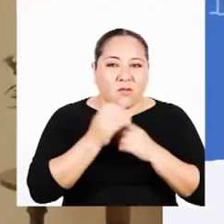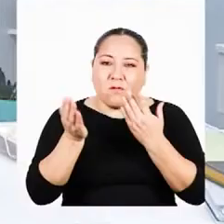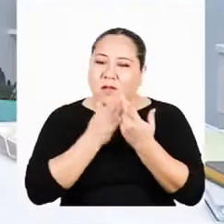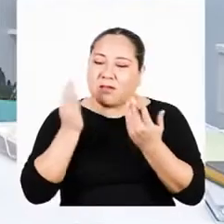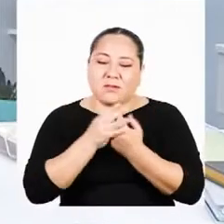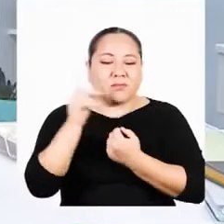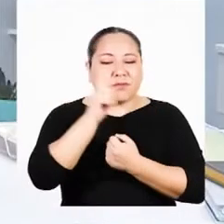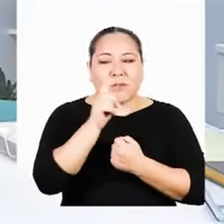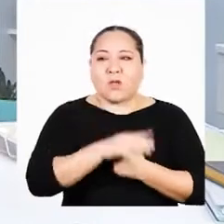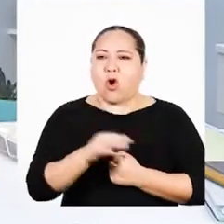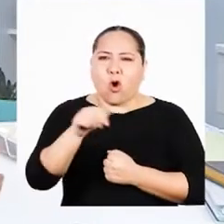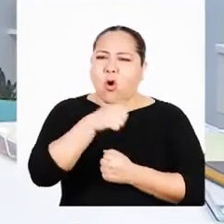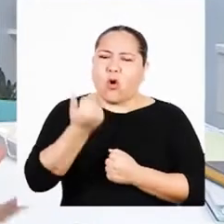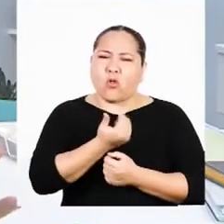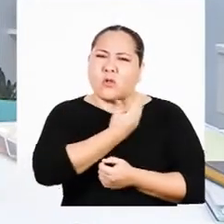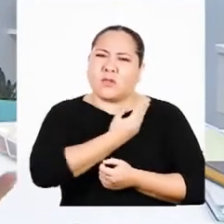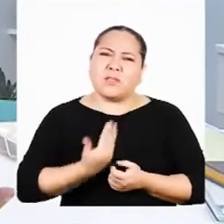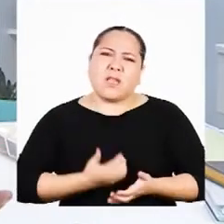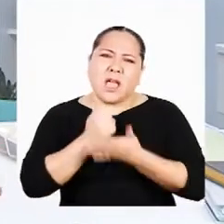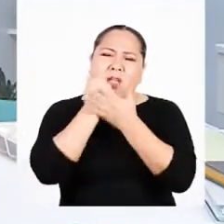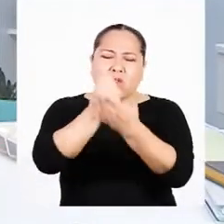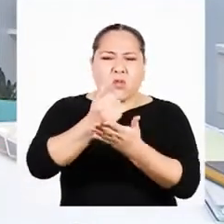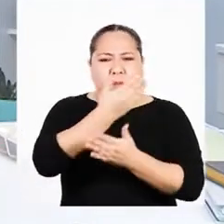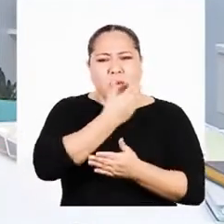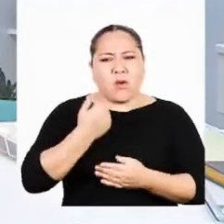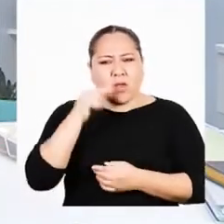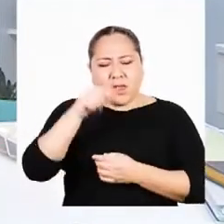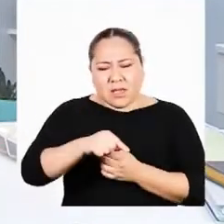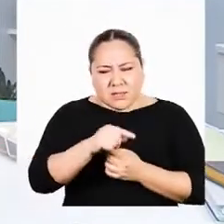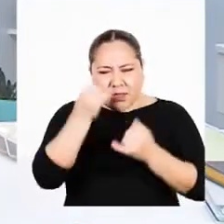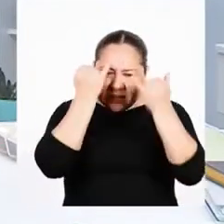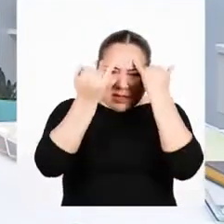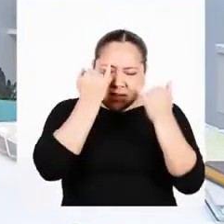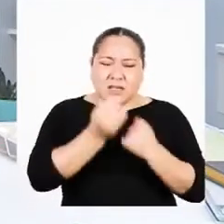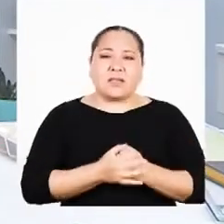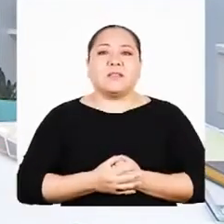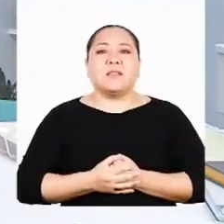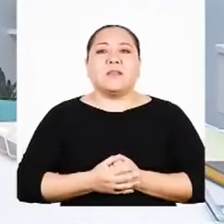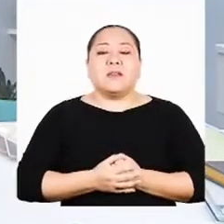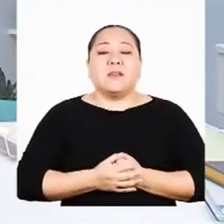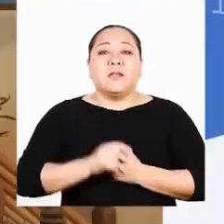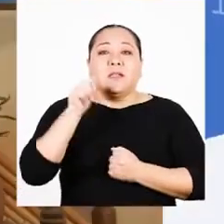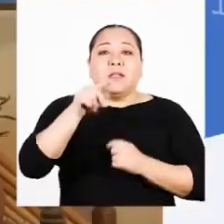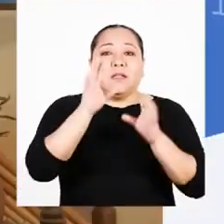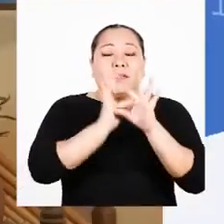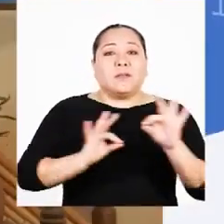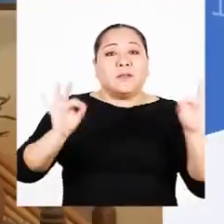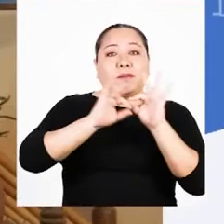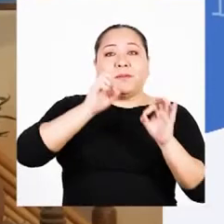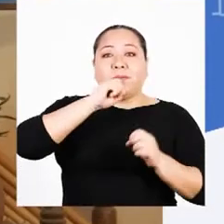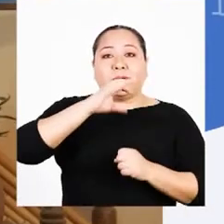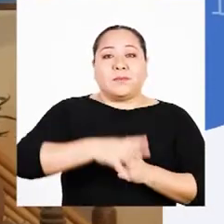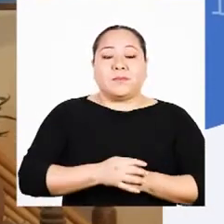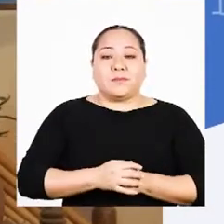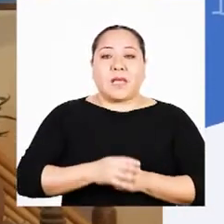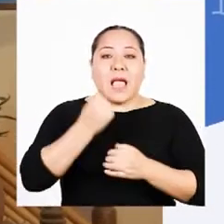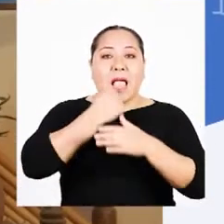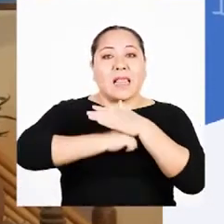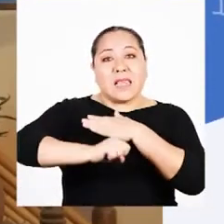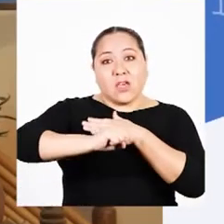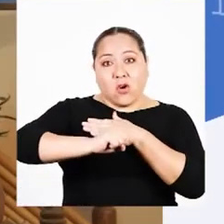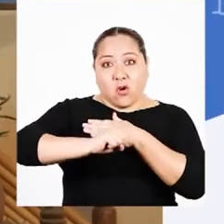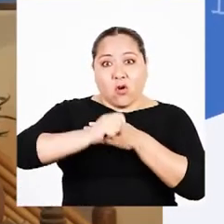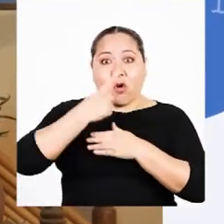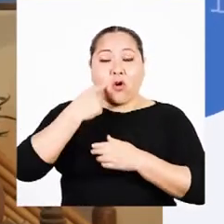facilidad. ¿Y qué otro presidente contribuyó a mejorar este panorama? Es importante mencionar